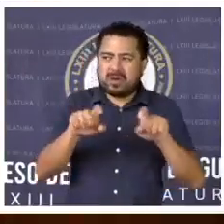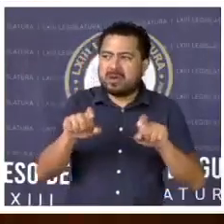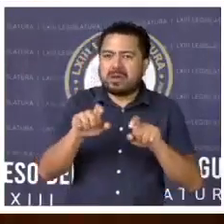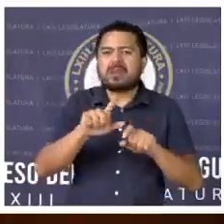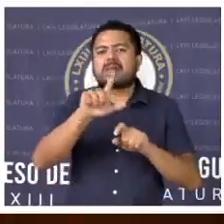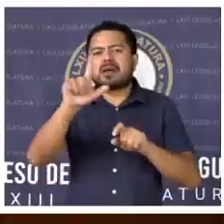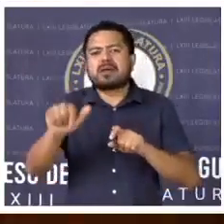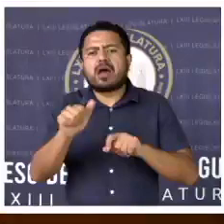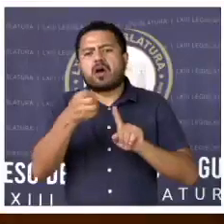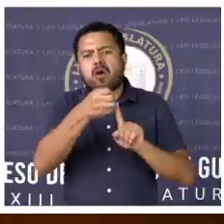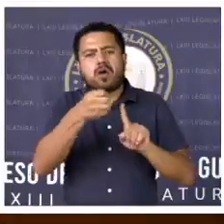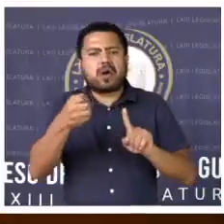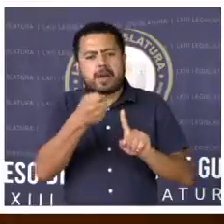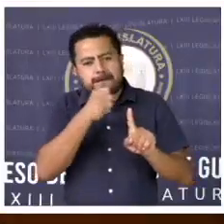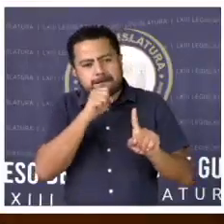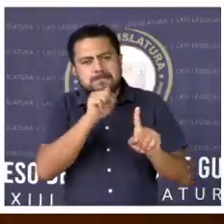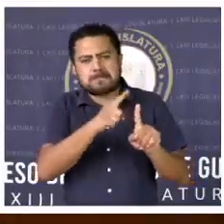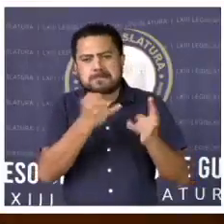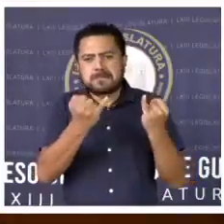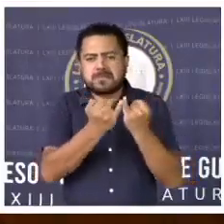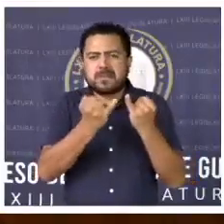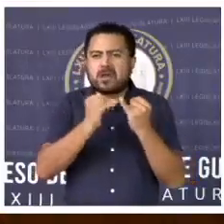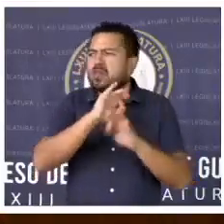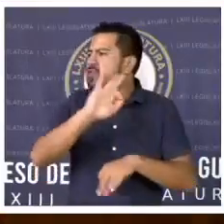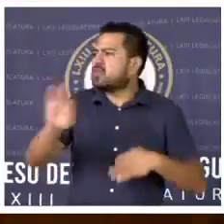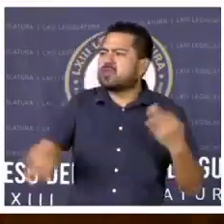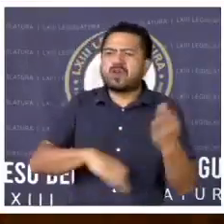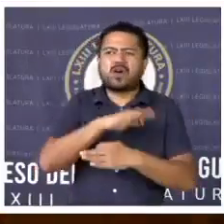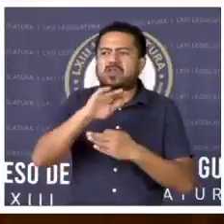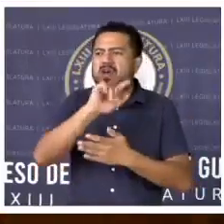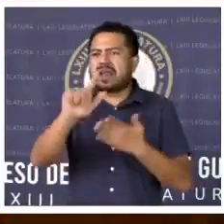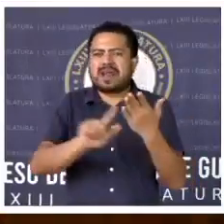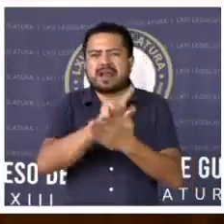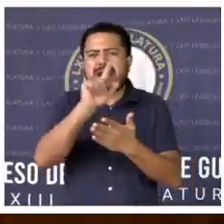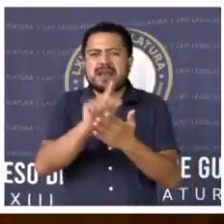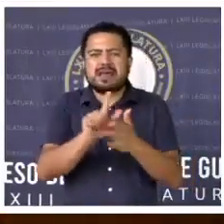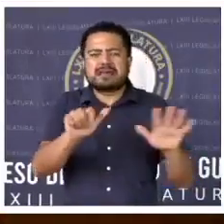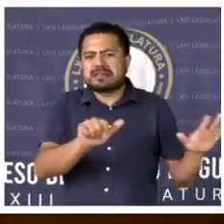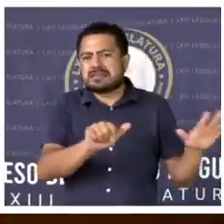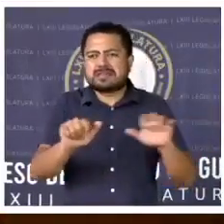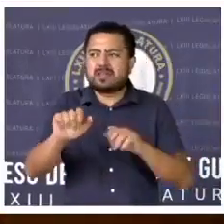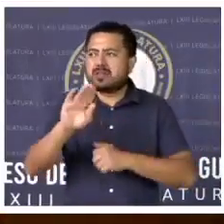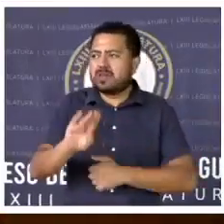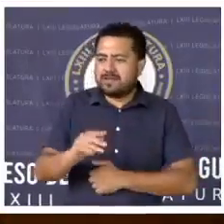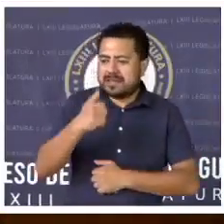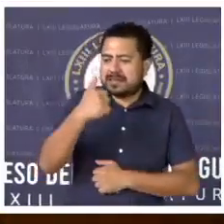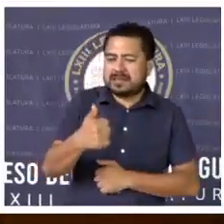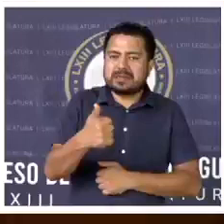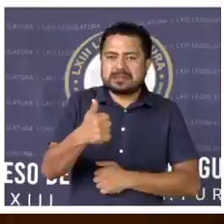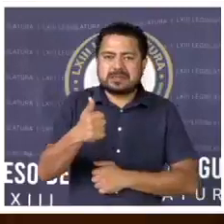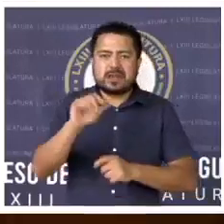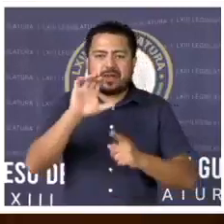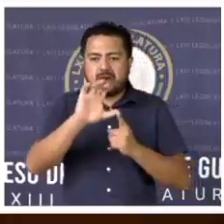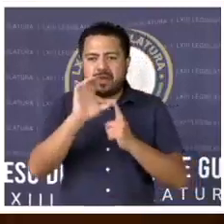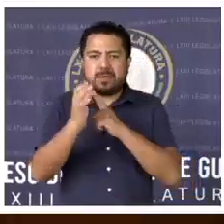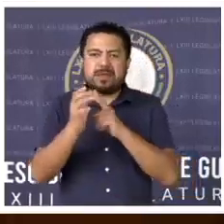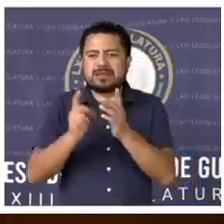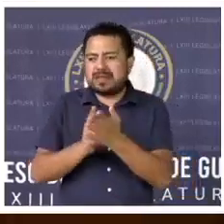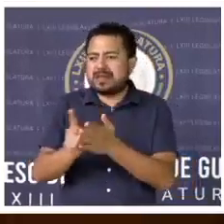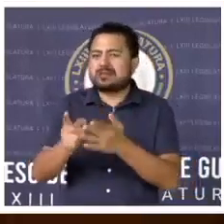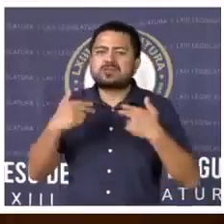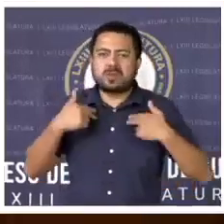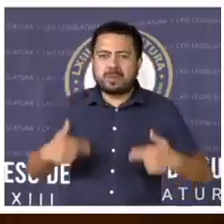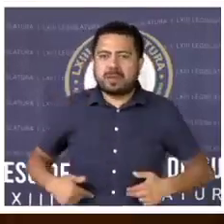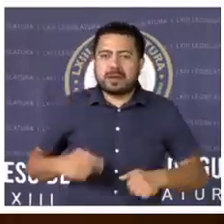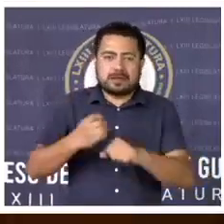las subsecuentes en su orden todos de la ley número 696 de la comisión de los Derechos Humanos